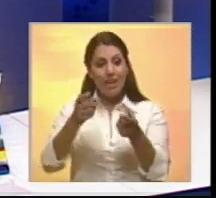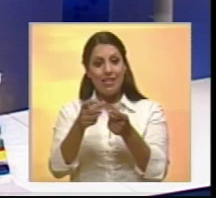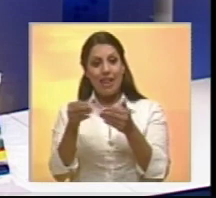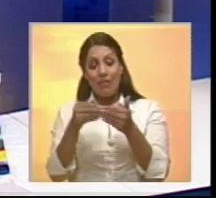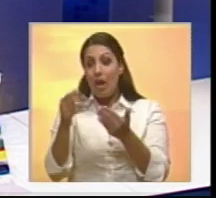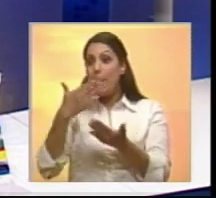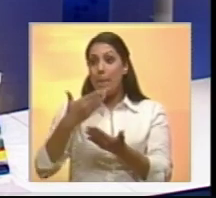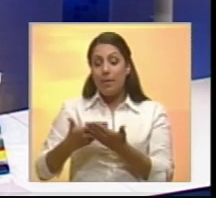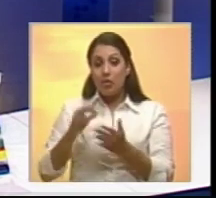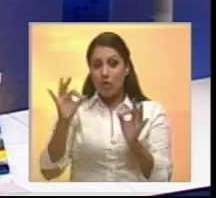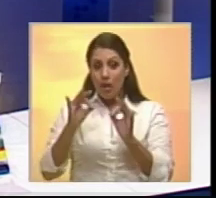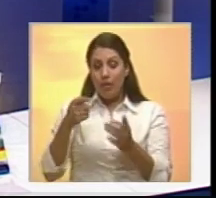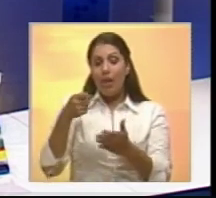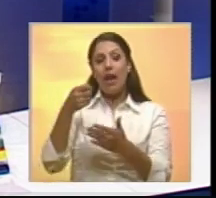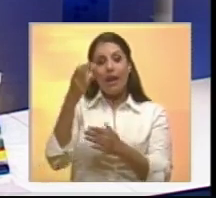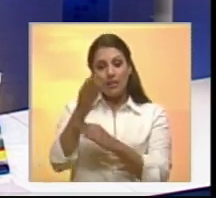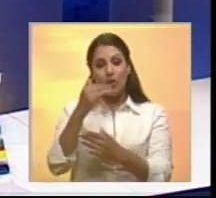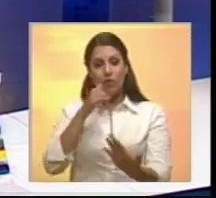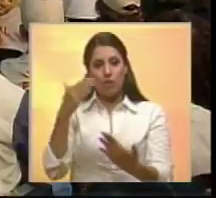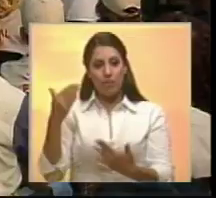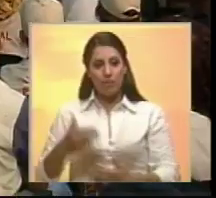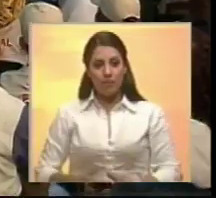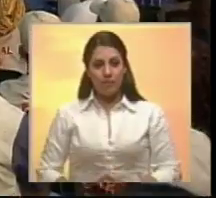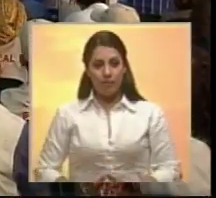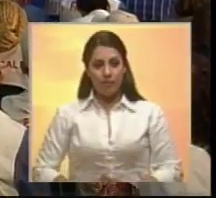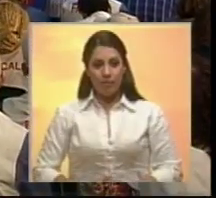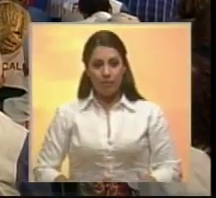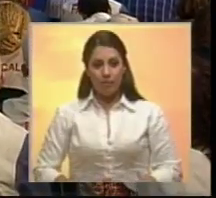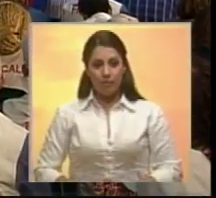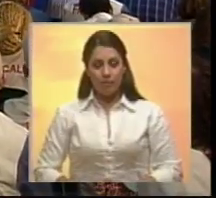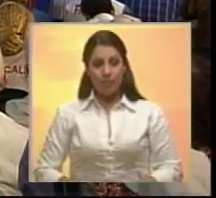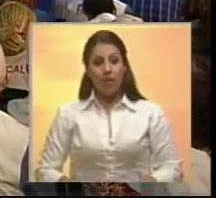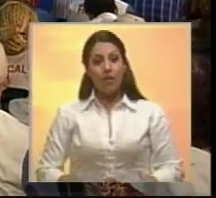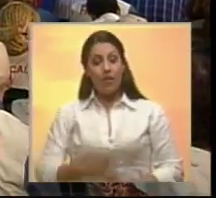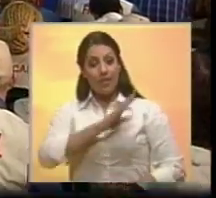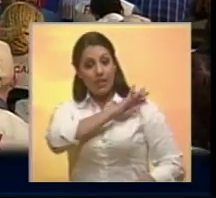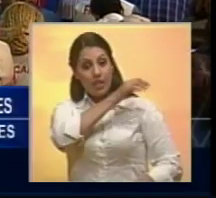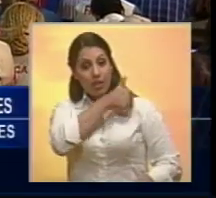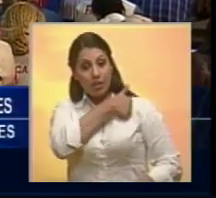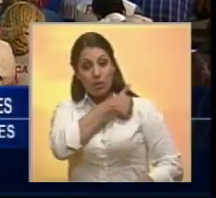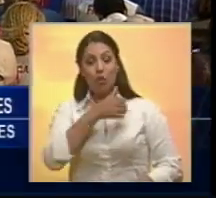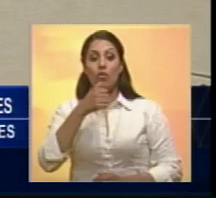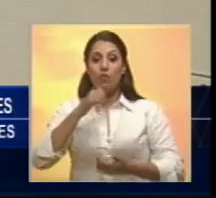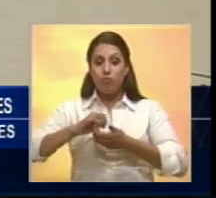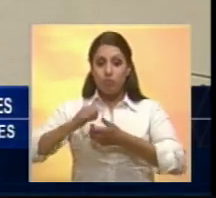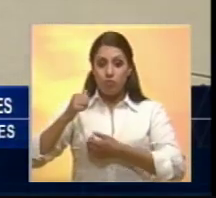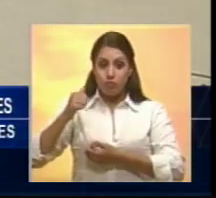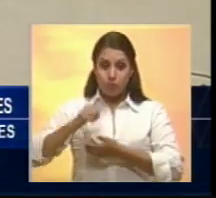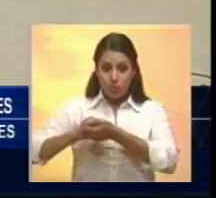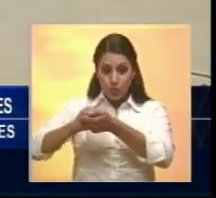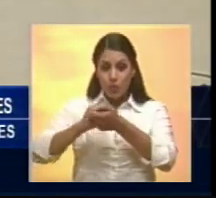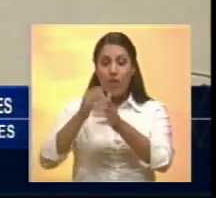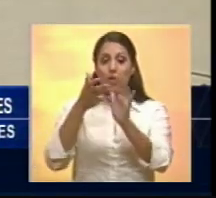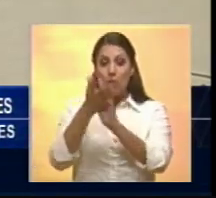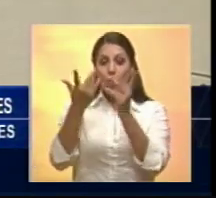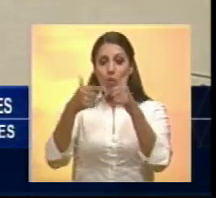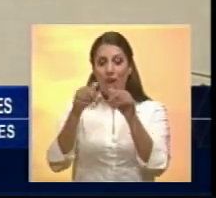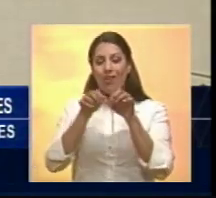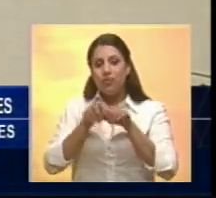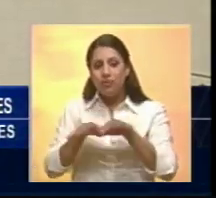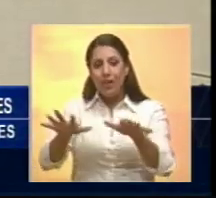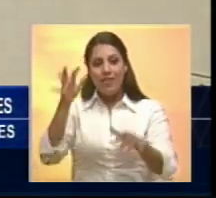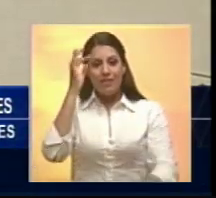sin autorización. Lirio Pérez nos amplía la información. El rector de la SUNDA informó que hay fiscales desplegados